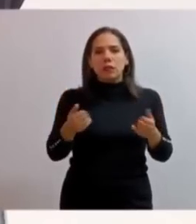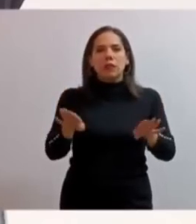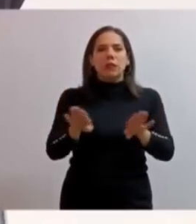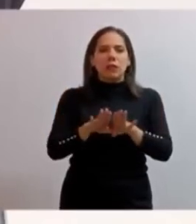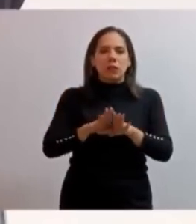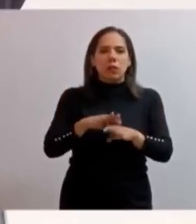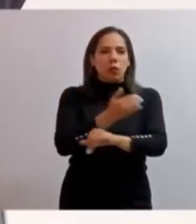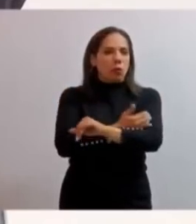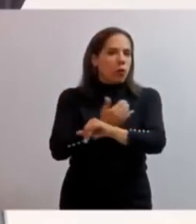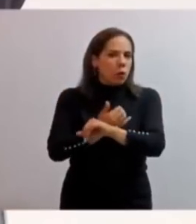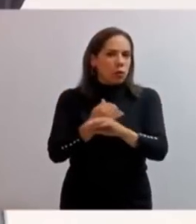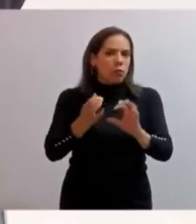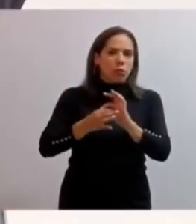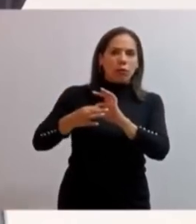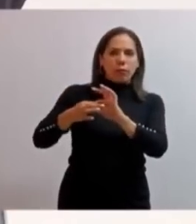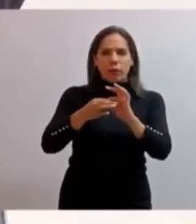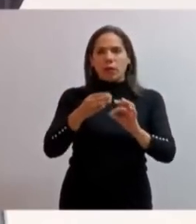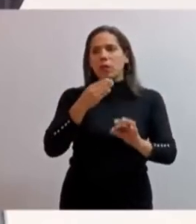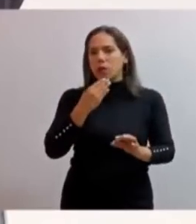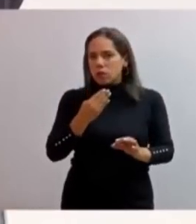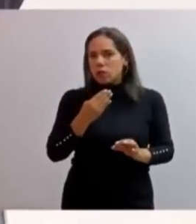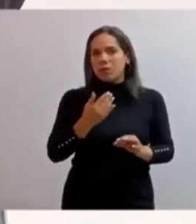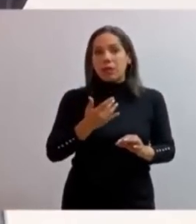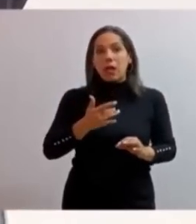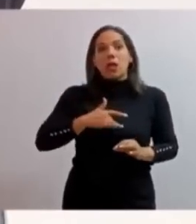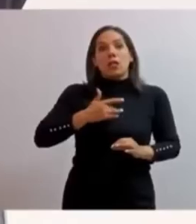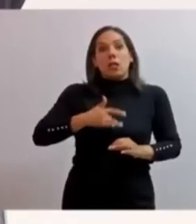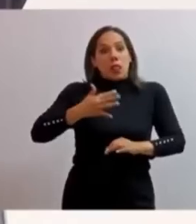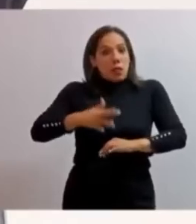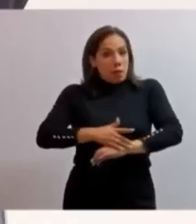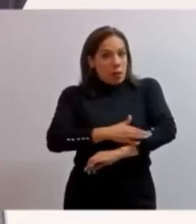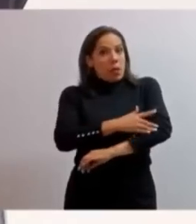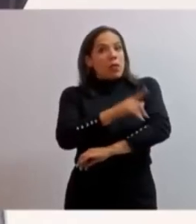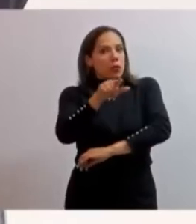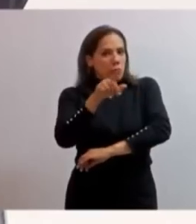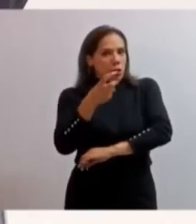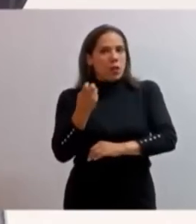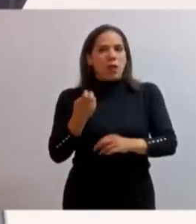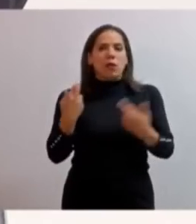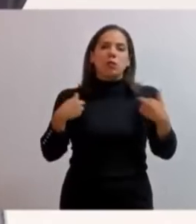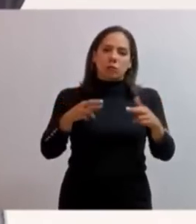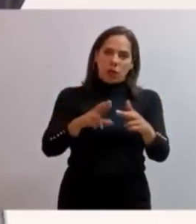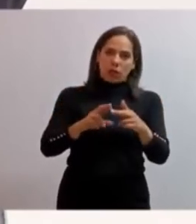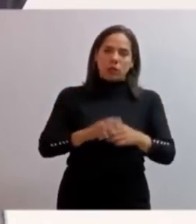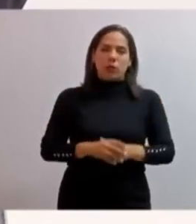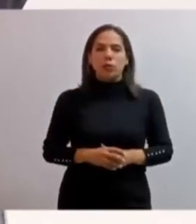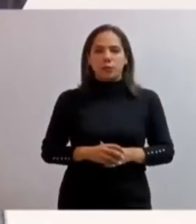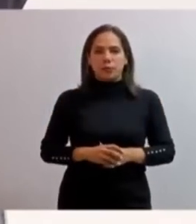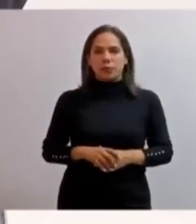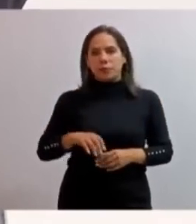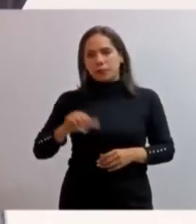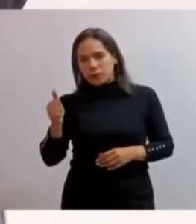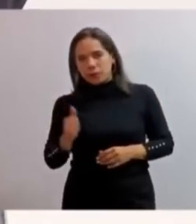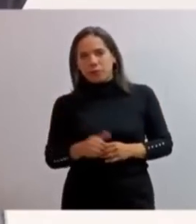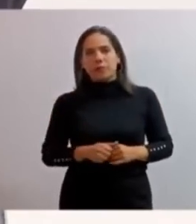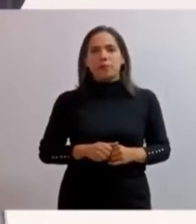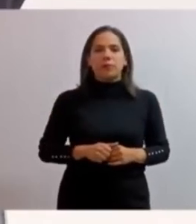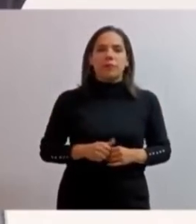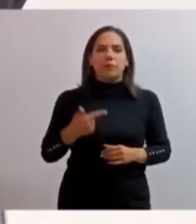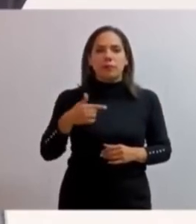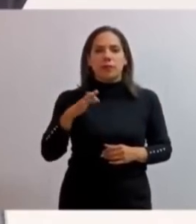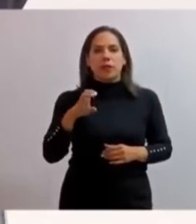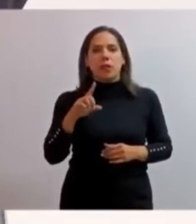entre los colegiados y el bienestar emocional de los docentes. Otro comentario de Gregorio Arellano